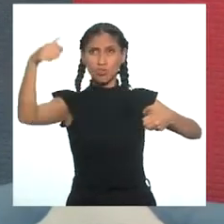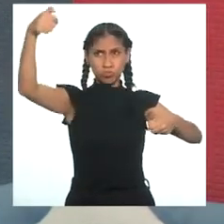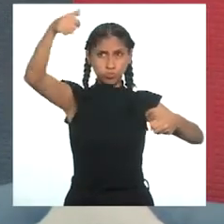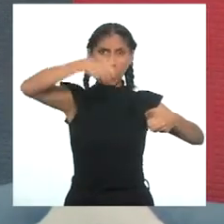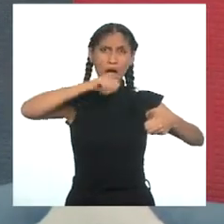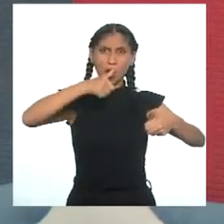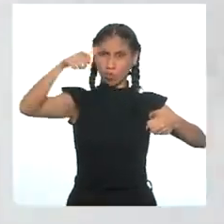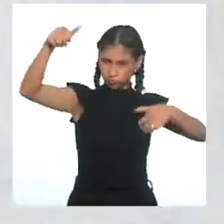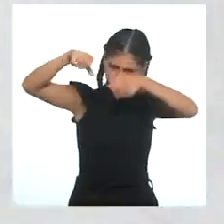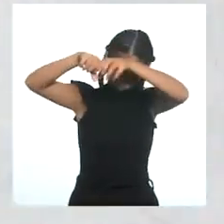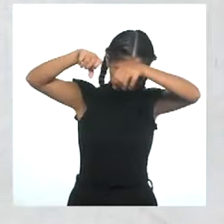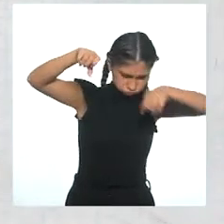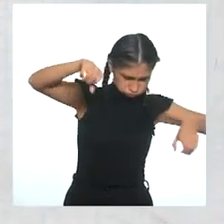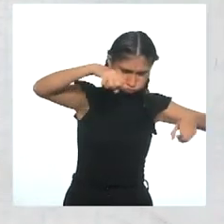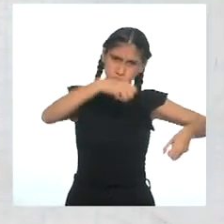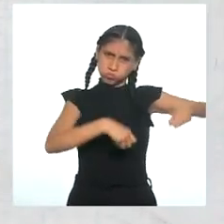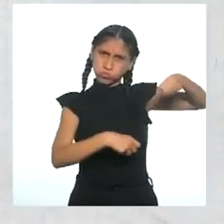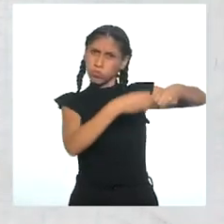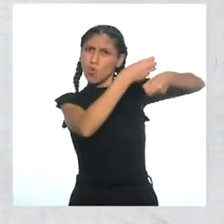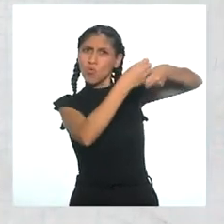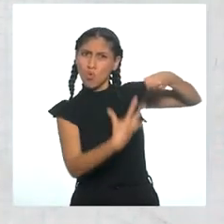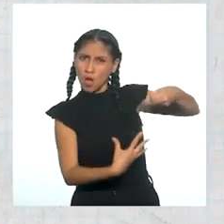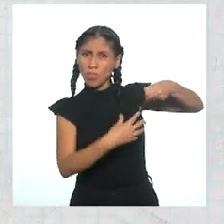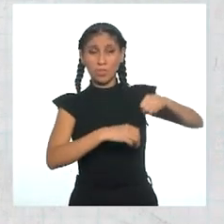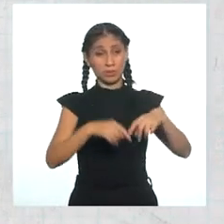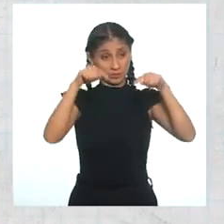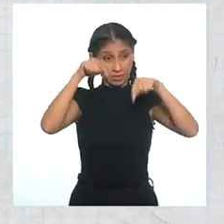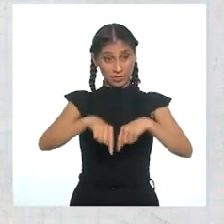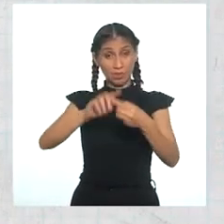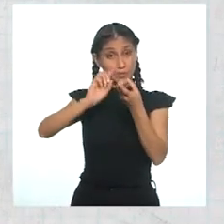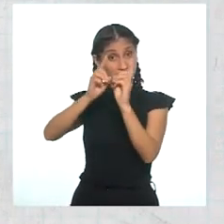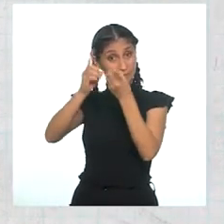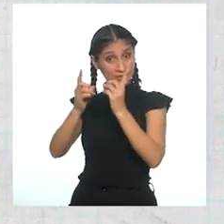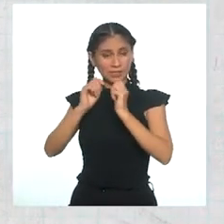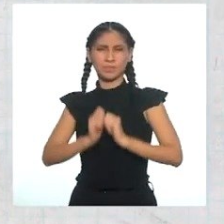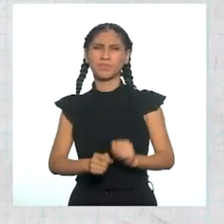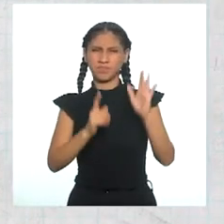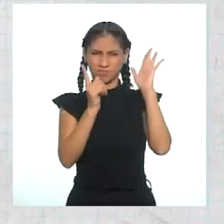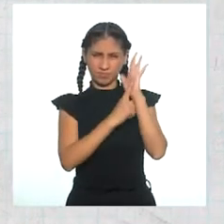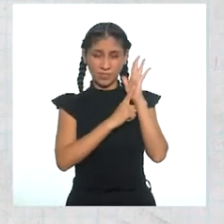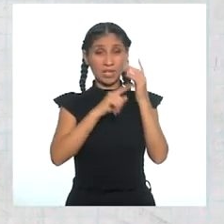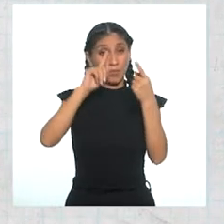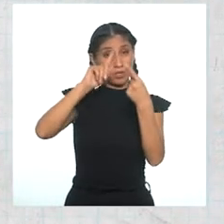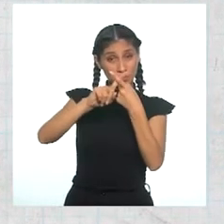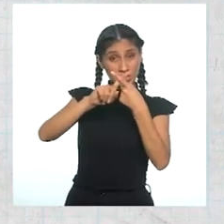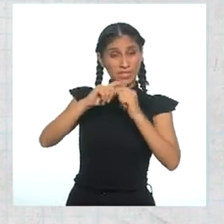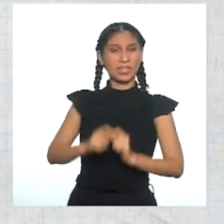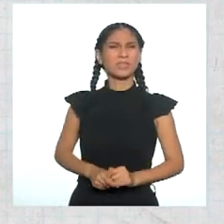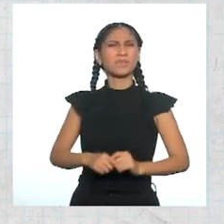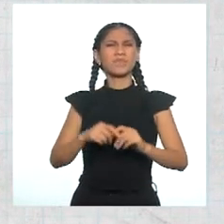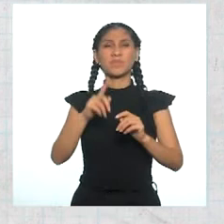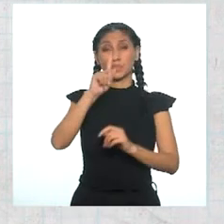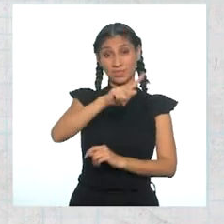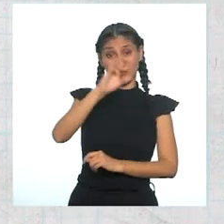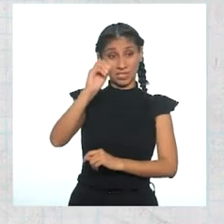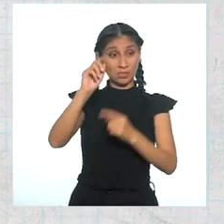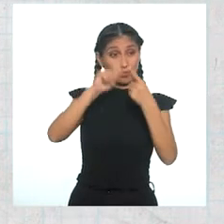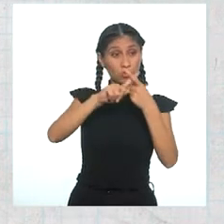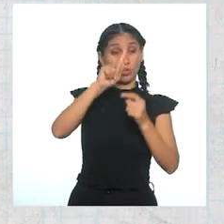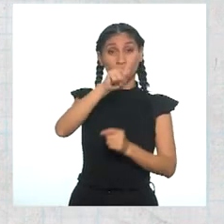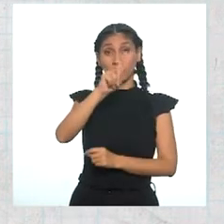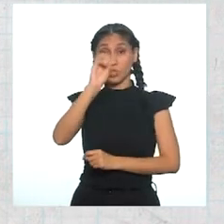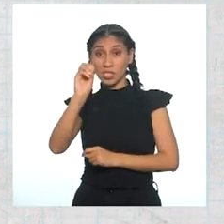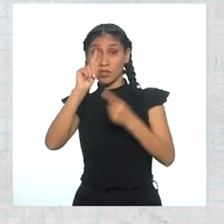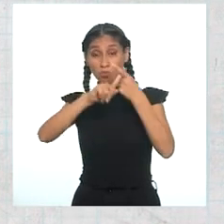kilolitros en litros. Como vamos a pasar de una unidad superior a una inferior, debemos multiplicar por el producto de 10 por 10 por